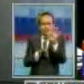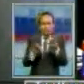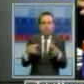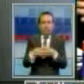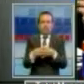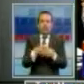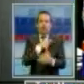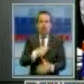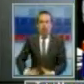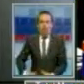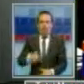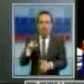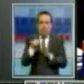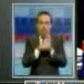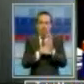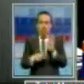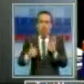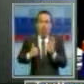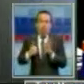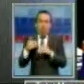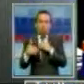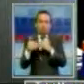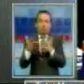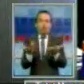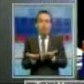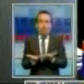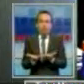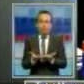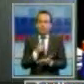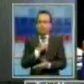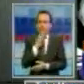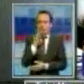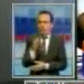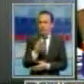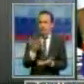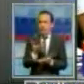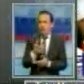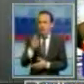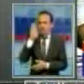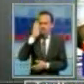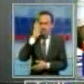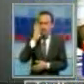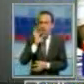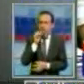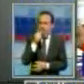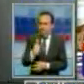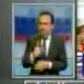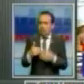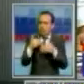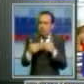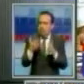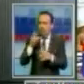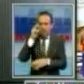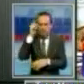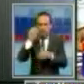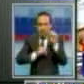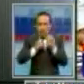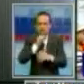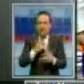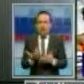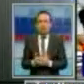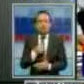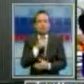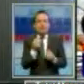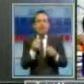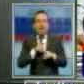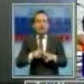gobierno para llevar adelante su programa? Usted dijo que evidentemente todos están porque a Michelle Bachelet le vaya bien más allá de las estrategias políticas. Obviamente. ¿Qué debería hacer Bachelet?